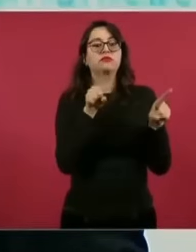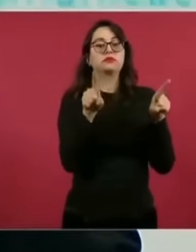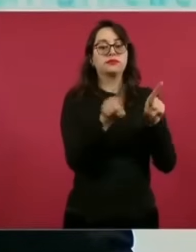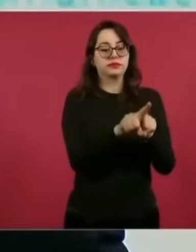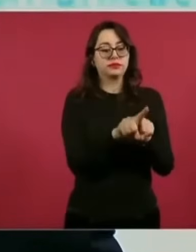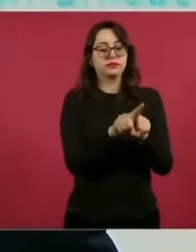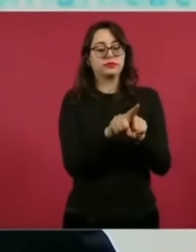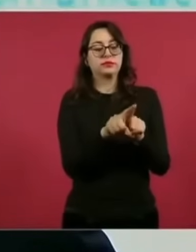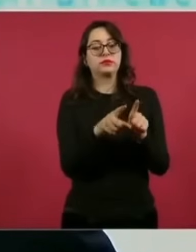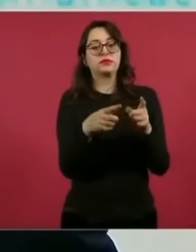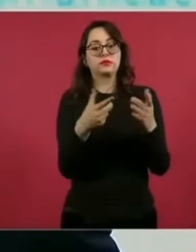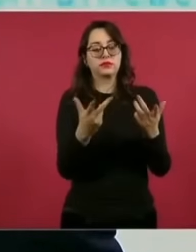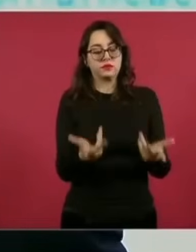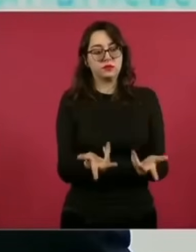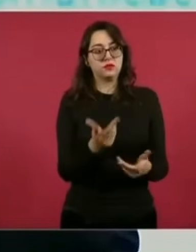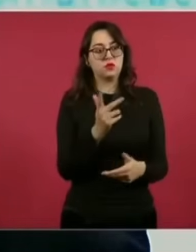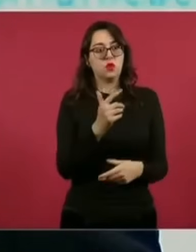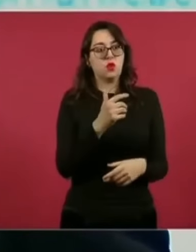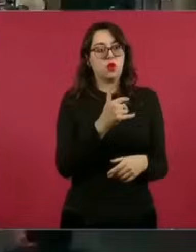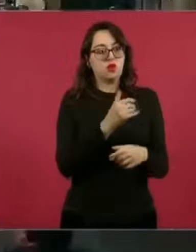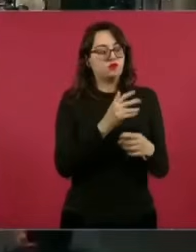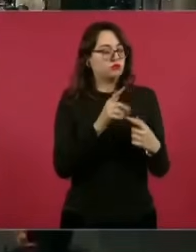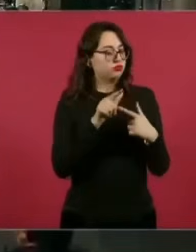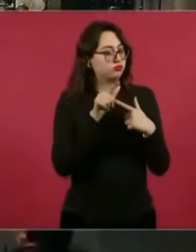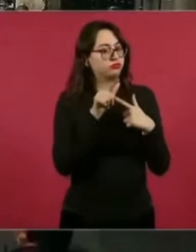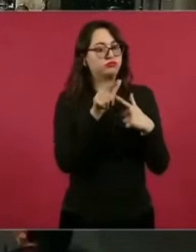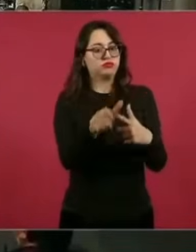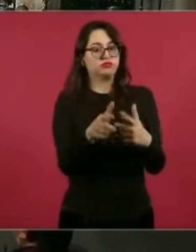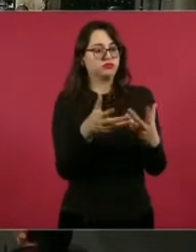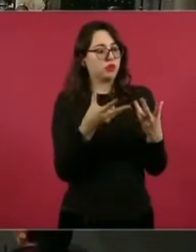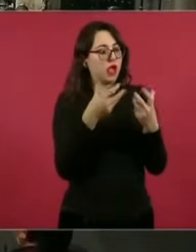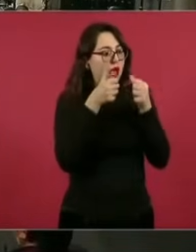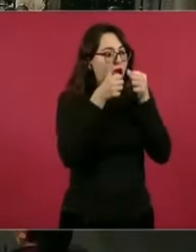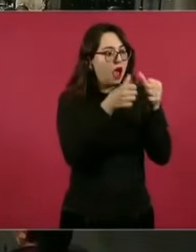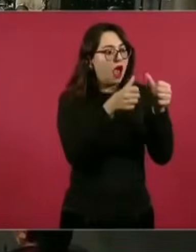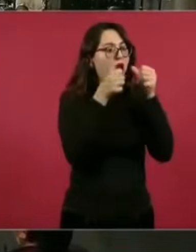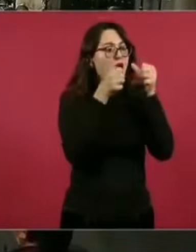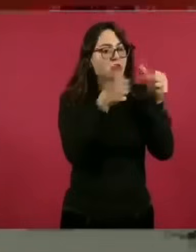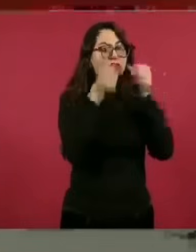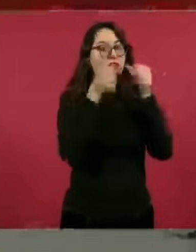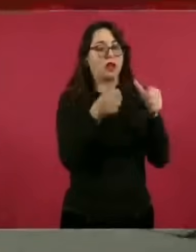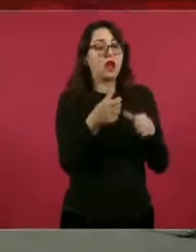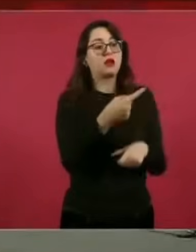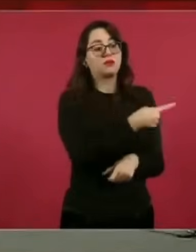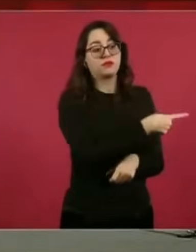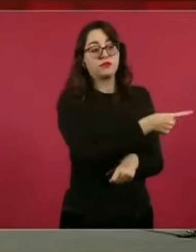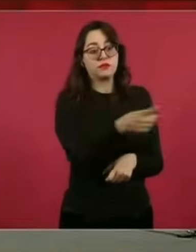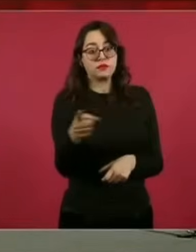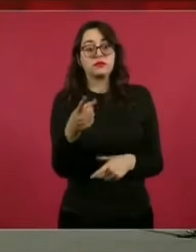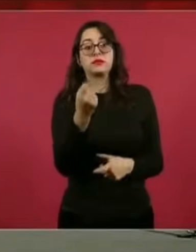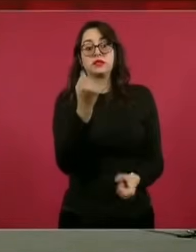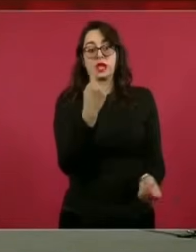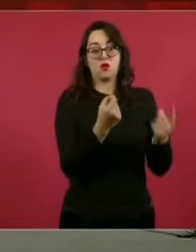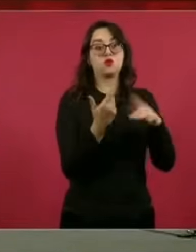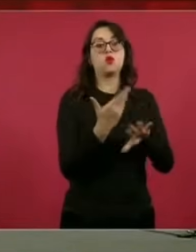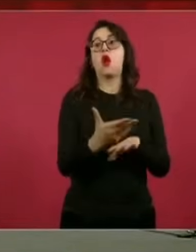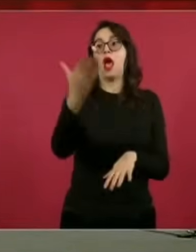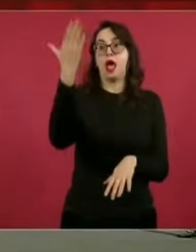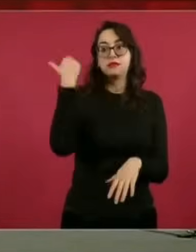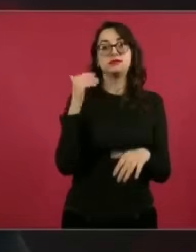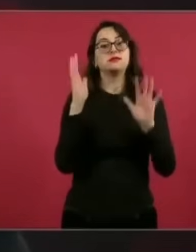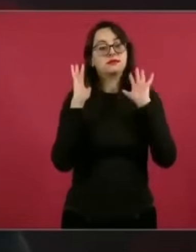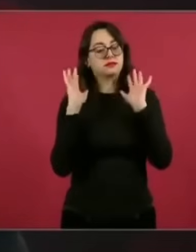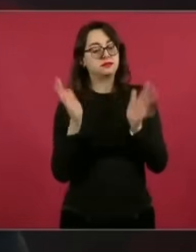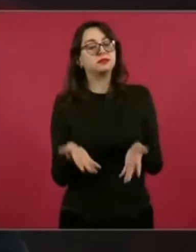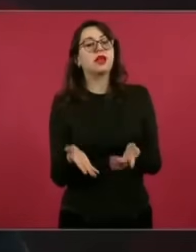seguimientos desde el área correspondiente. Esto para quienes ya son parte de las medidas de protección del